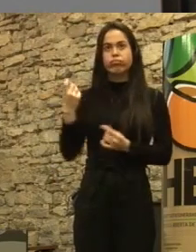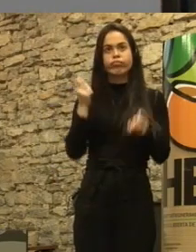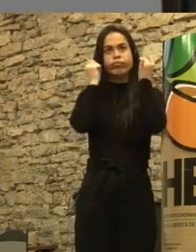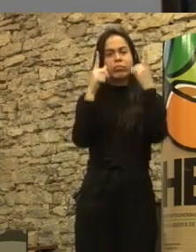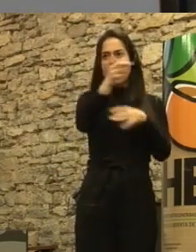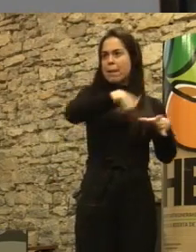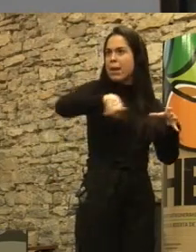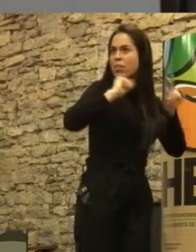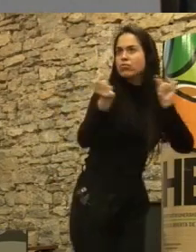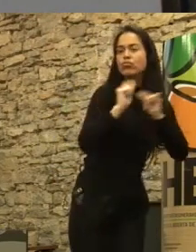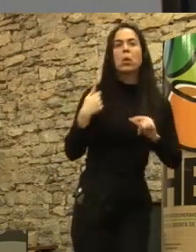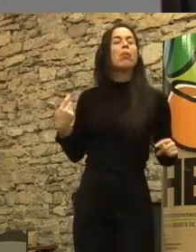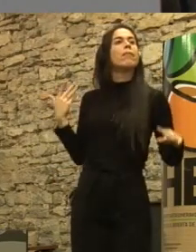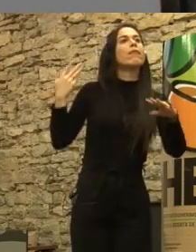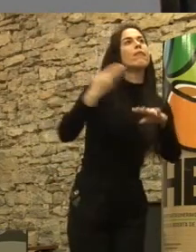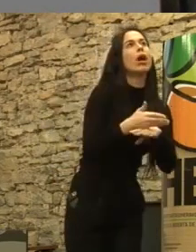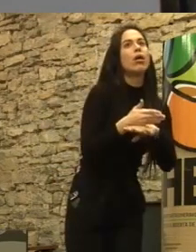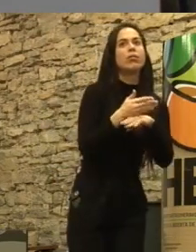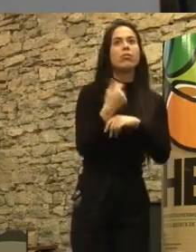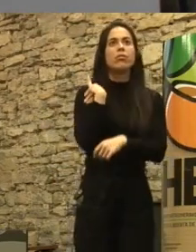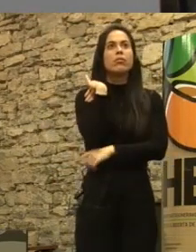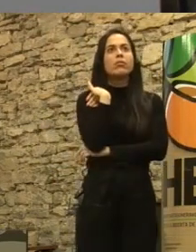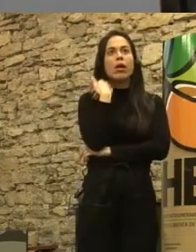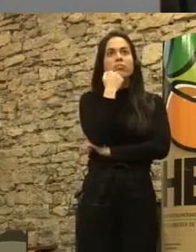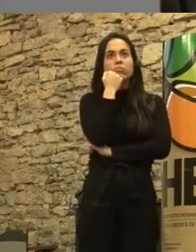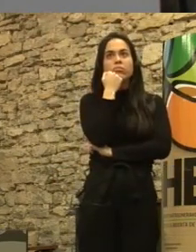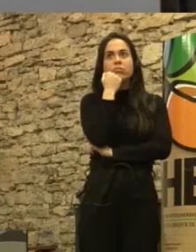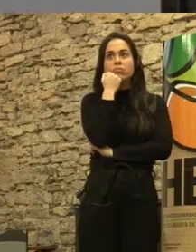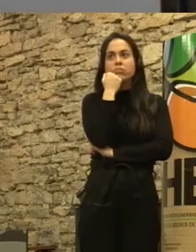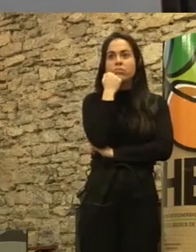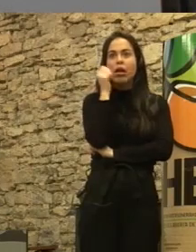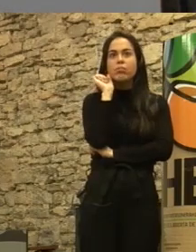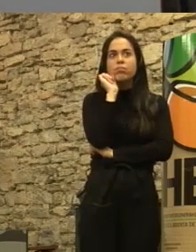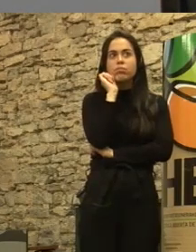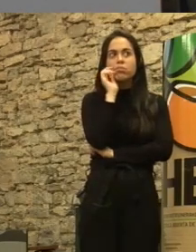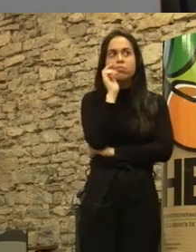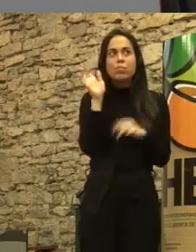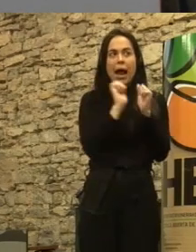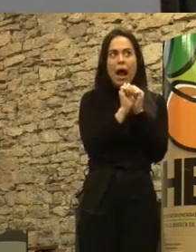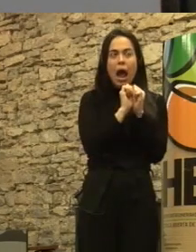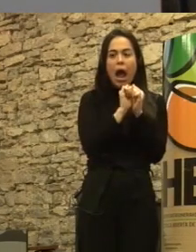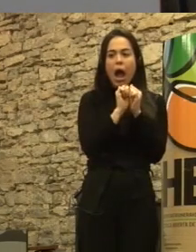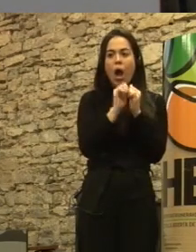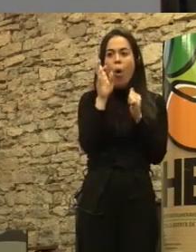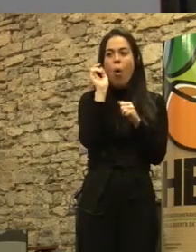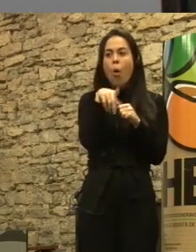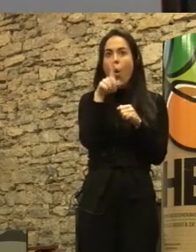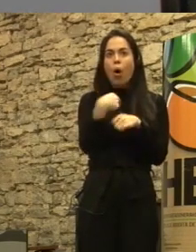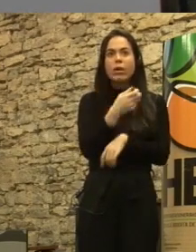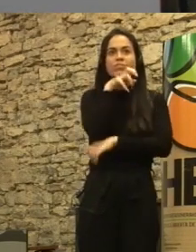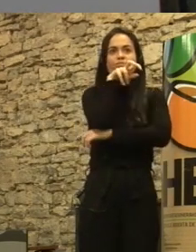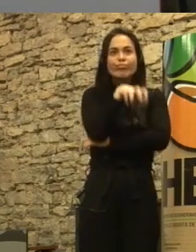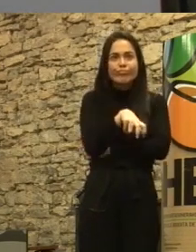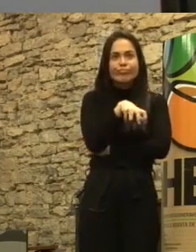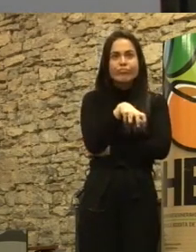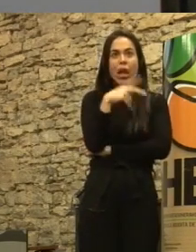plaza discutiendo, me acerqué allí y me quedé como una mosca pegada a los papeles estos que se colgaban antiguos que hacía... Y me quedé allí el mes en la plaza y desde entonces haciendo